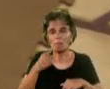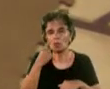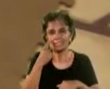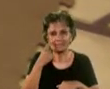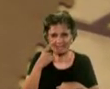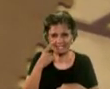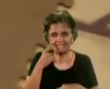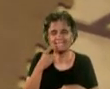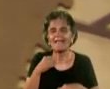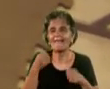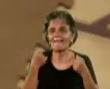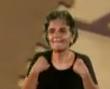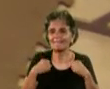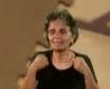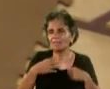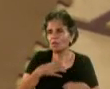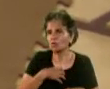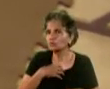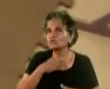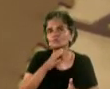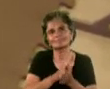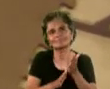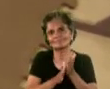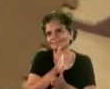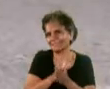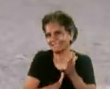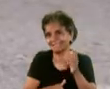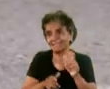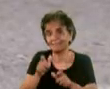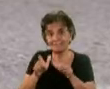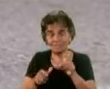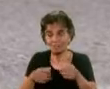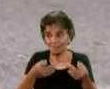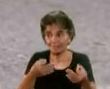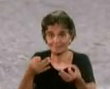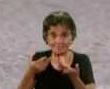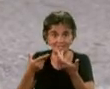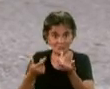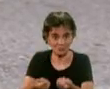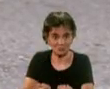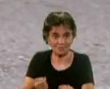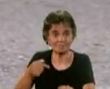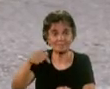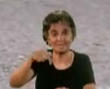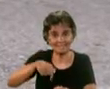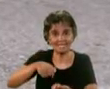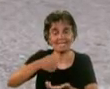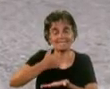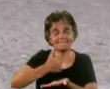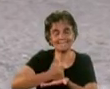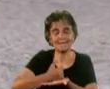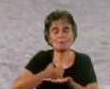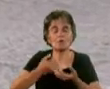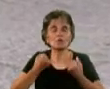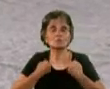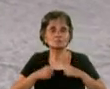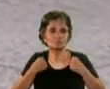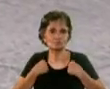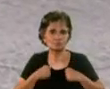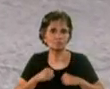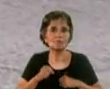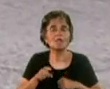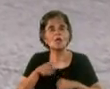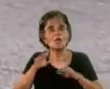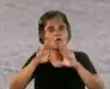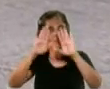municipal son totalmente gratuitas. Un lindo beneficio para el vecino. No solamente estamos acá con la parte de actividades físicas, sino también